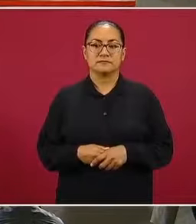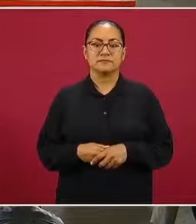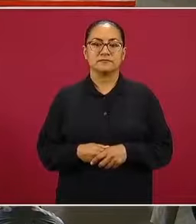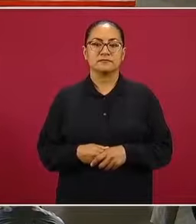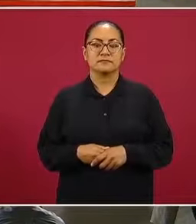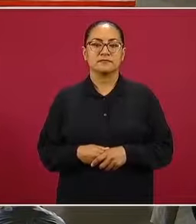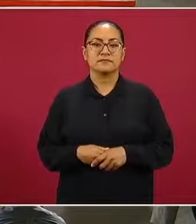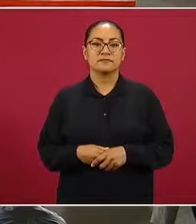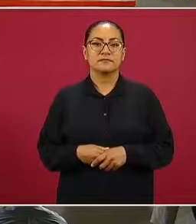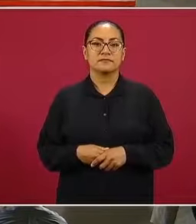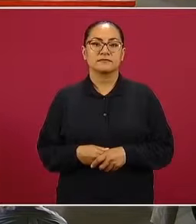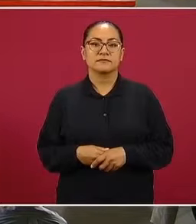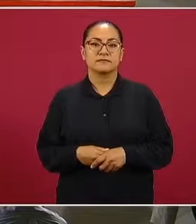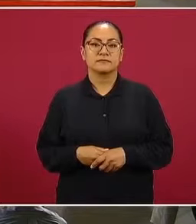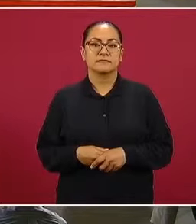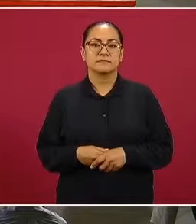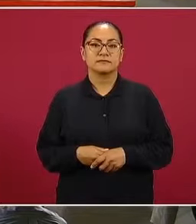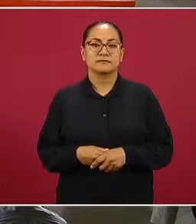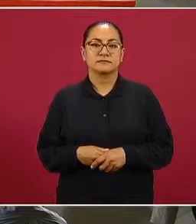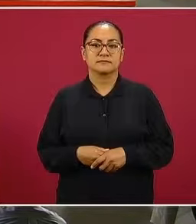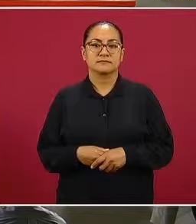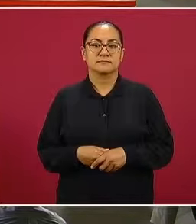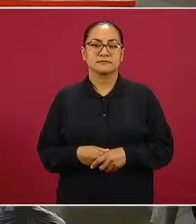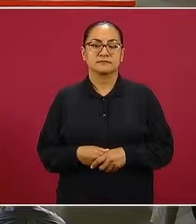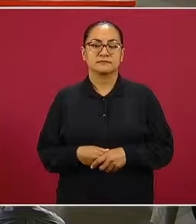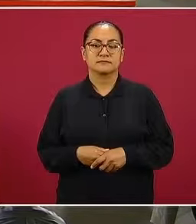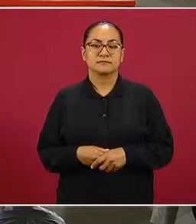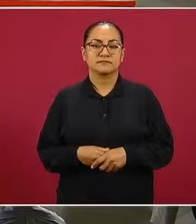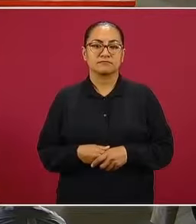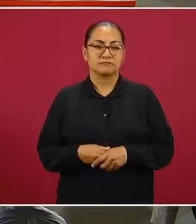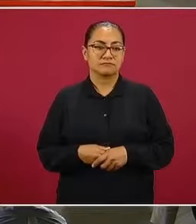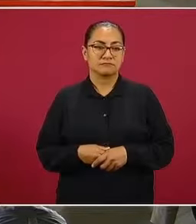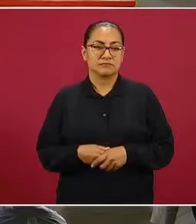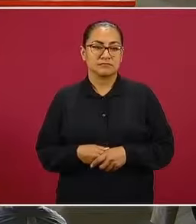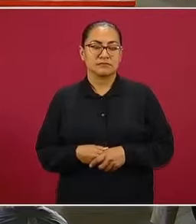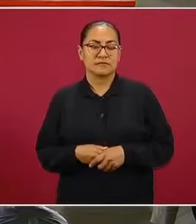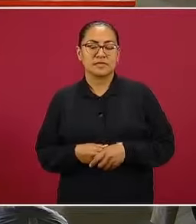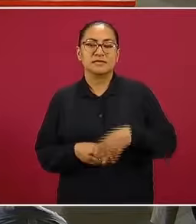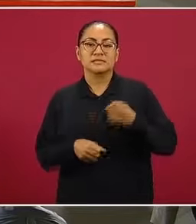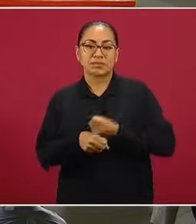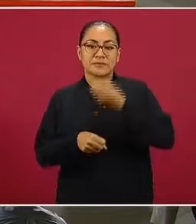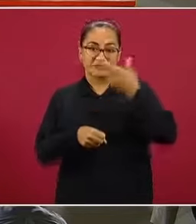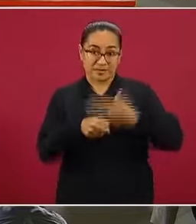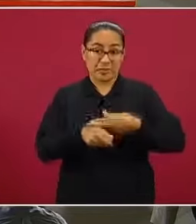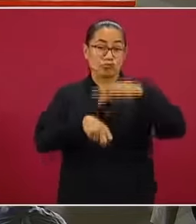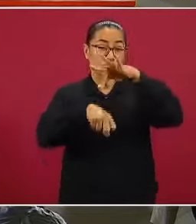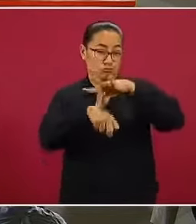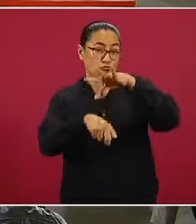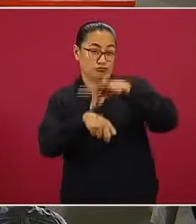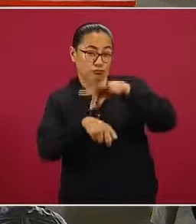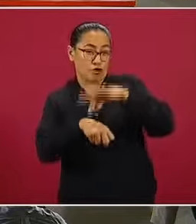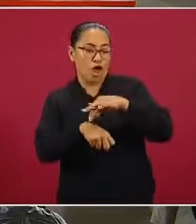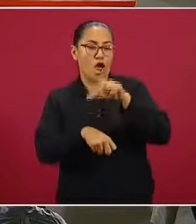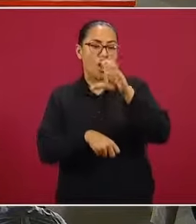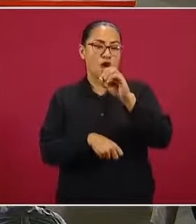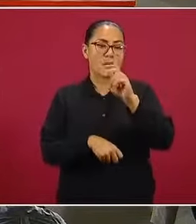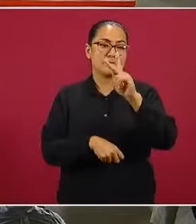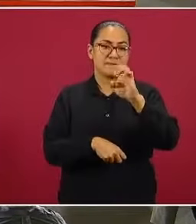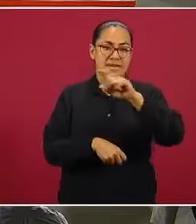escucha? Sí. Señor subsecretario, doctor López Ridaura, con su permiso. Yo quisiera con todos